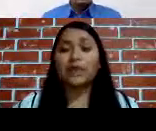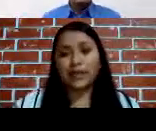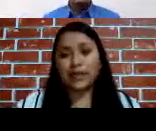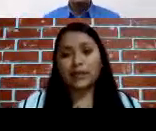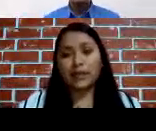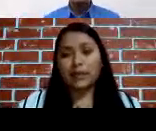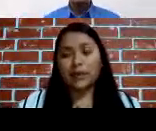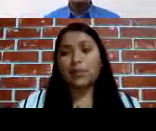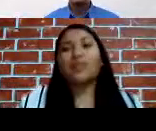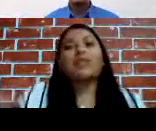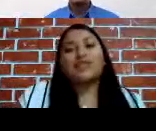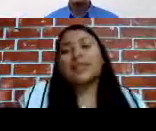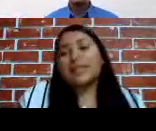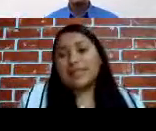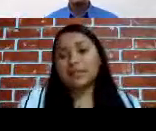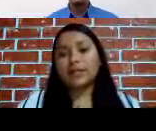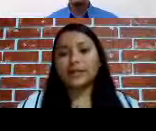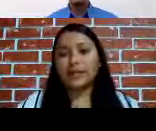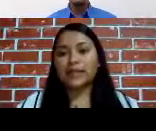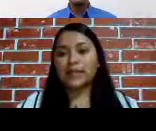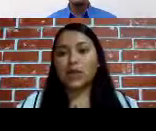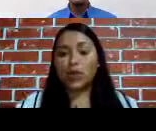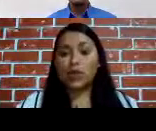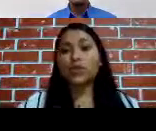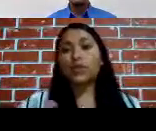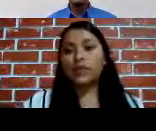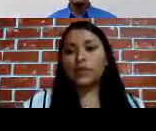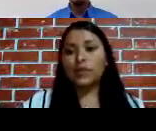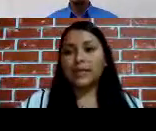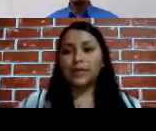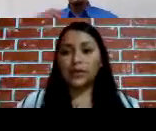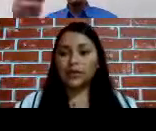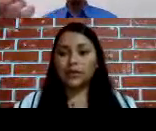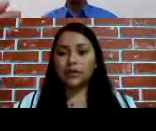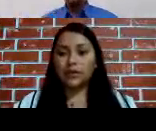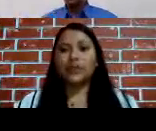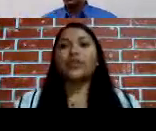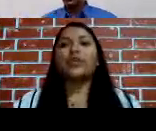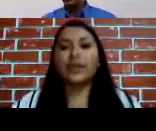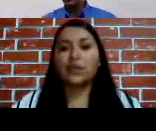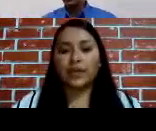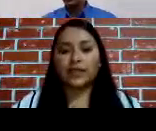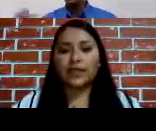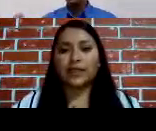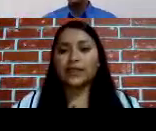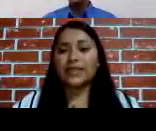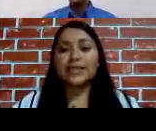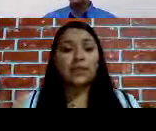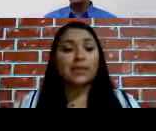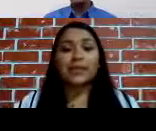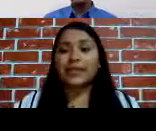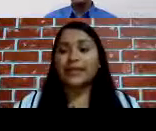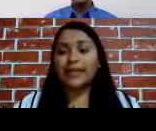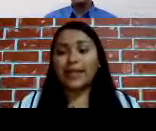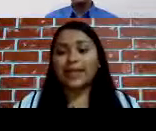lo vivieran para poder mostrarles las dos vertientes. Uno, lo vivo, y dos, soy yo quien lo cuenta. Entonces,